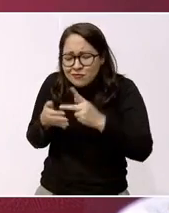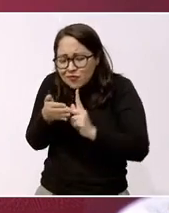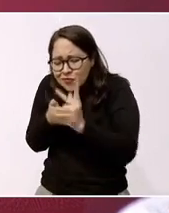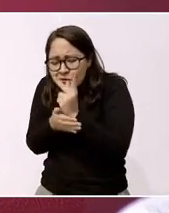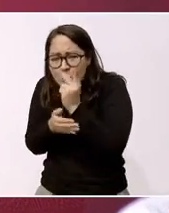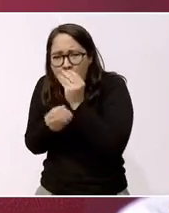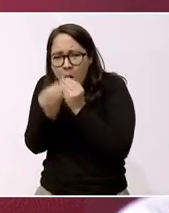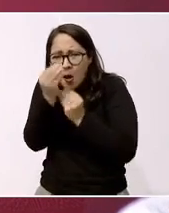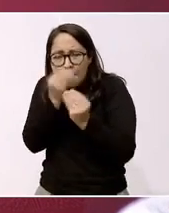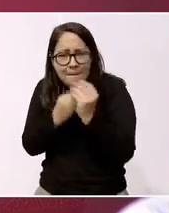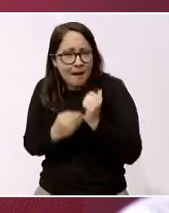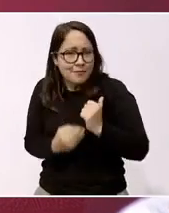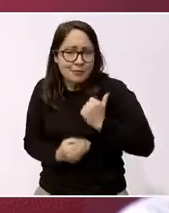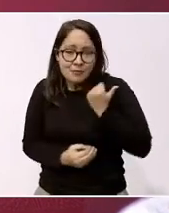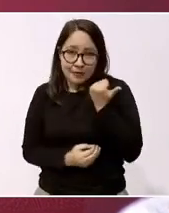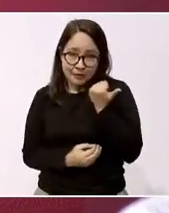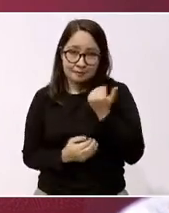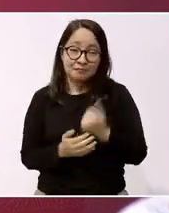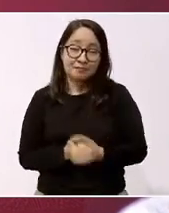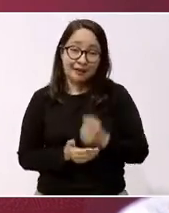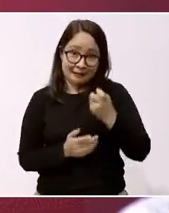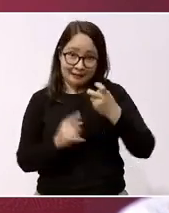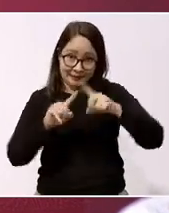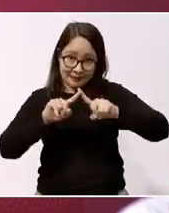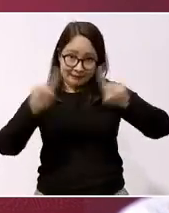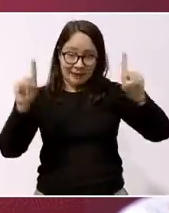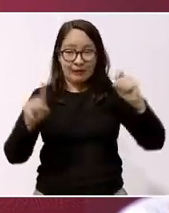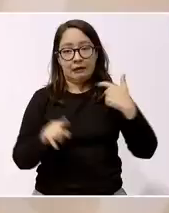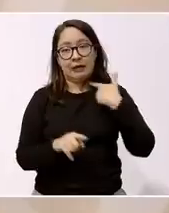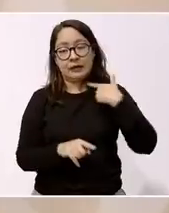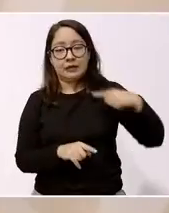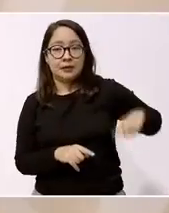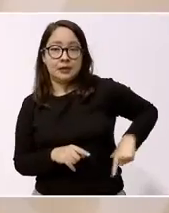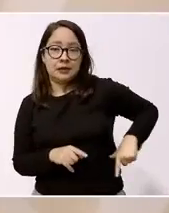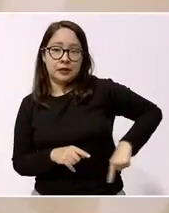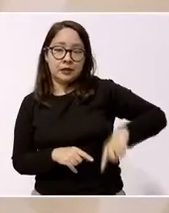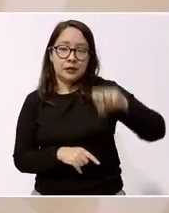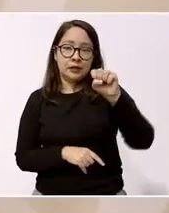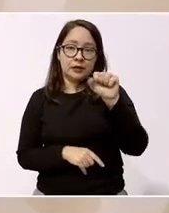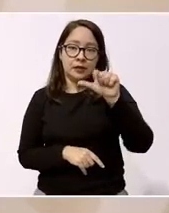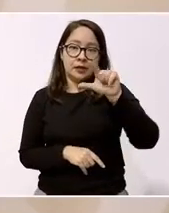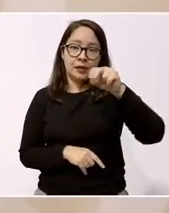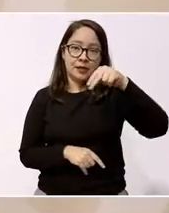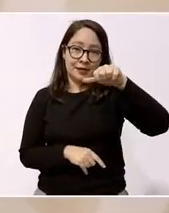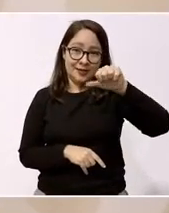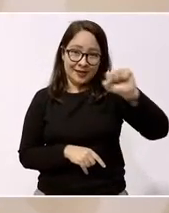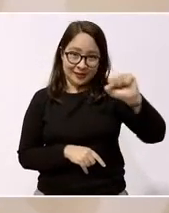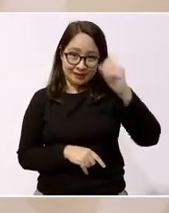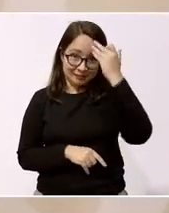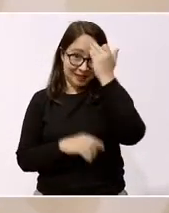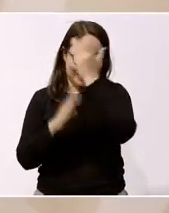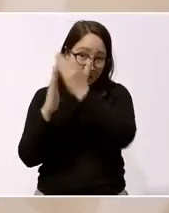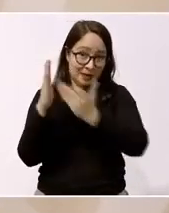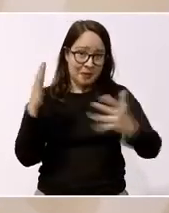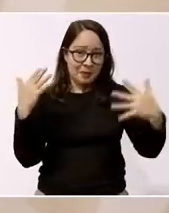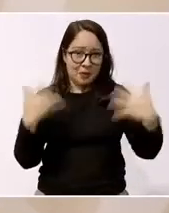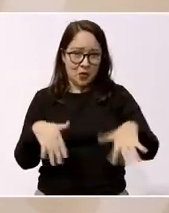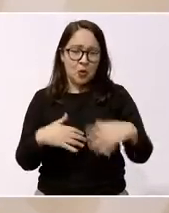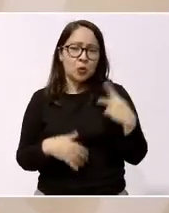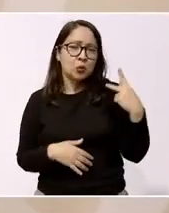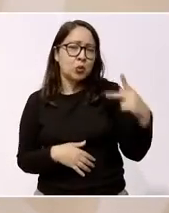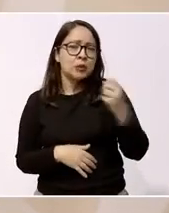En la época de Salinas, el que era secretario de Hacienda, Pedro Aspe, llegó a decir